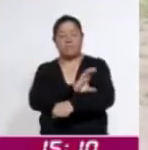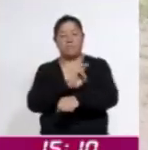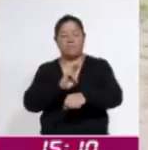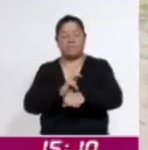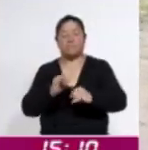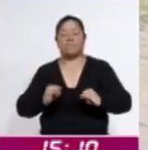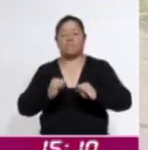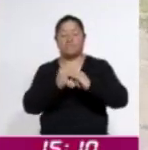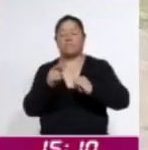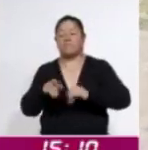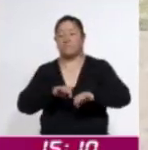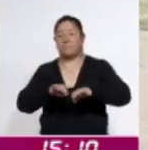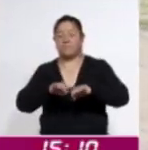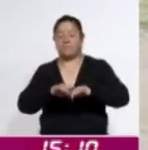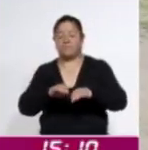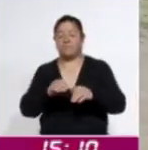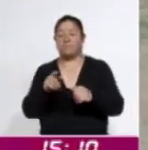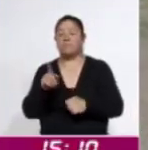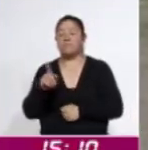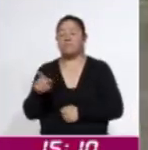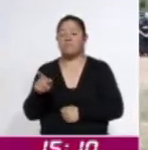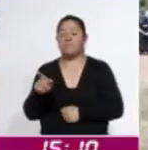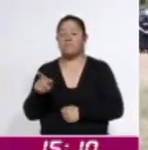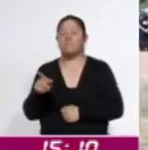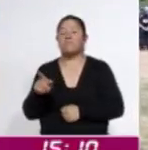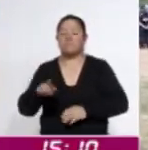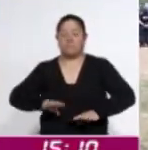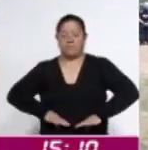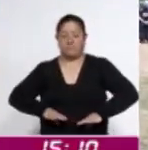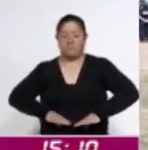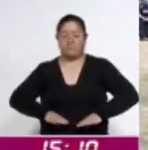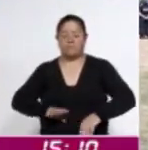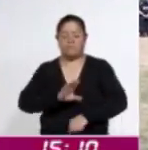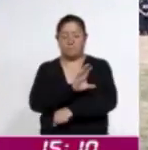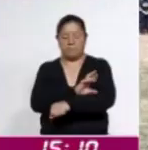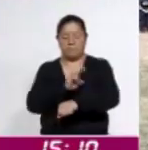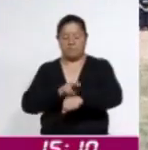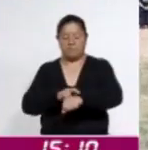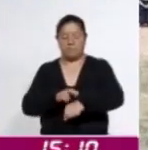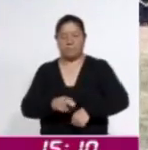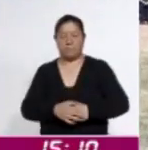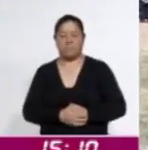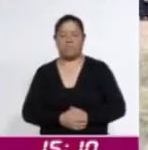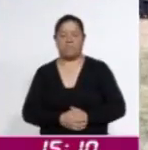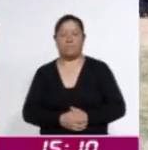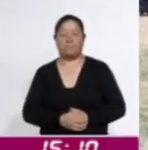y los trabajos mediante el operativo y mando coordinado.